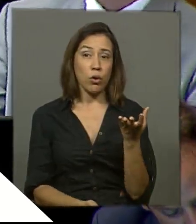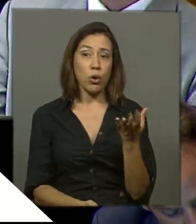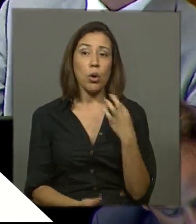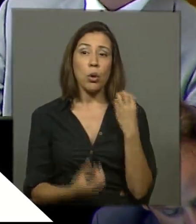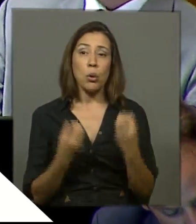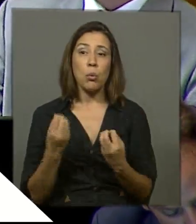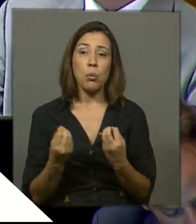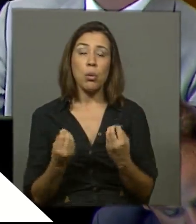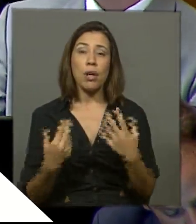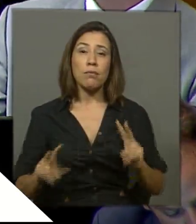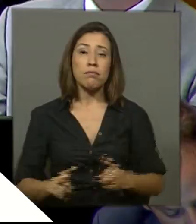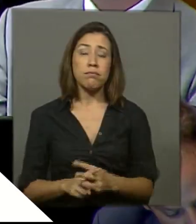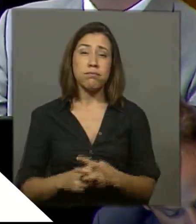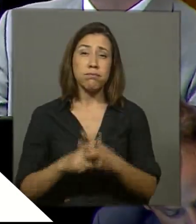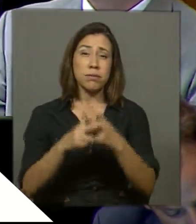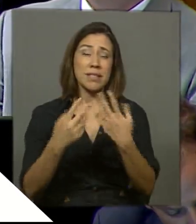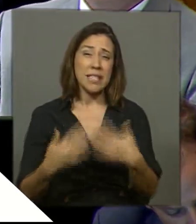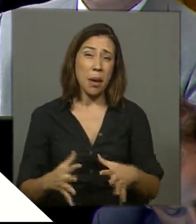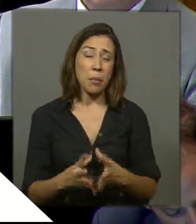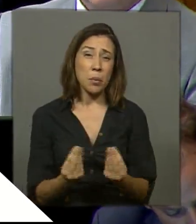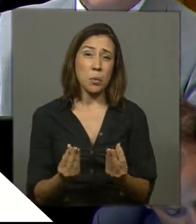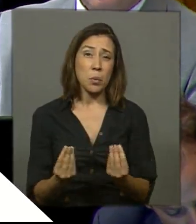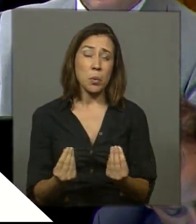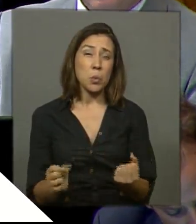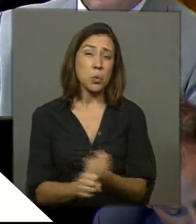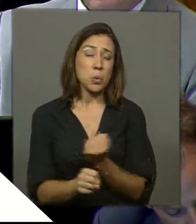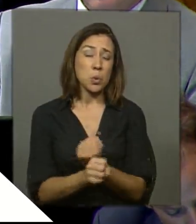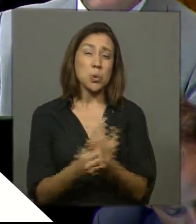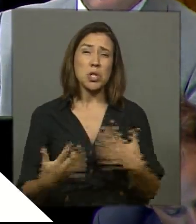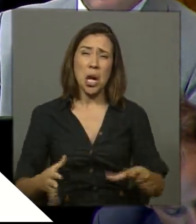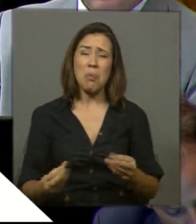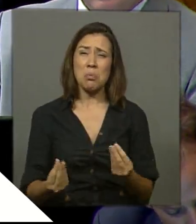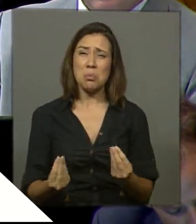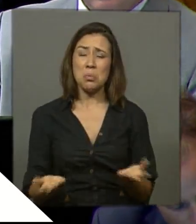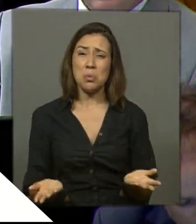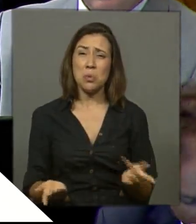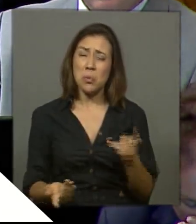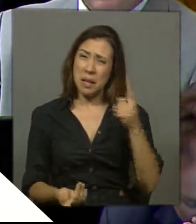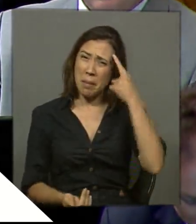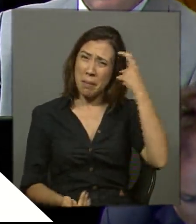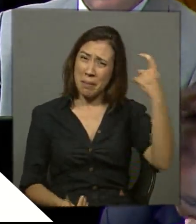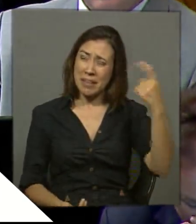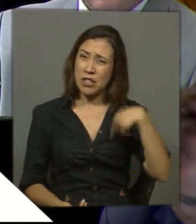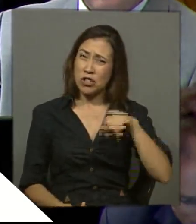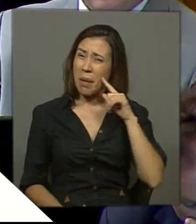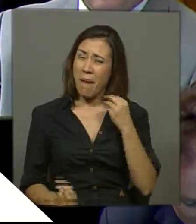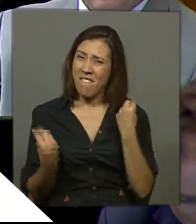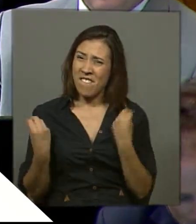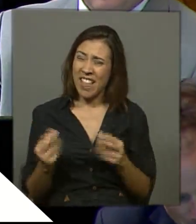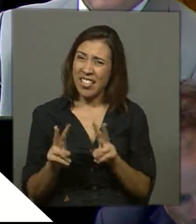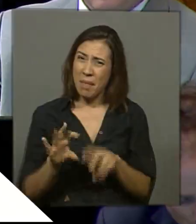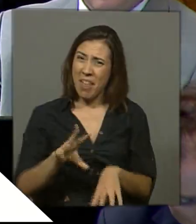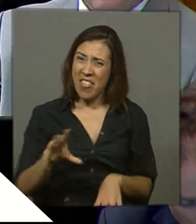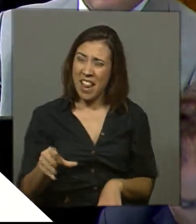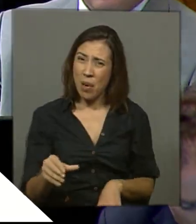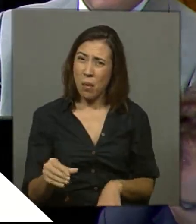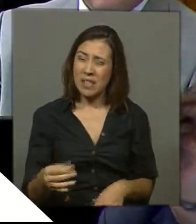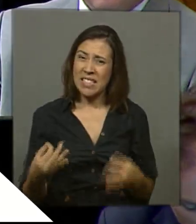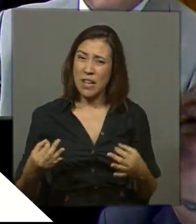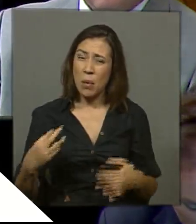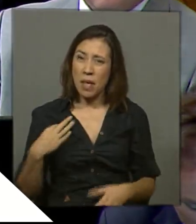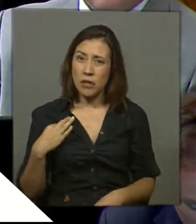se habían construido ya parte importante de las obras usted ministro cree que estamos tan bien en materia de delincuencia y Seguridad